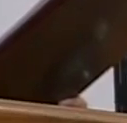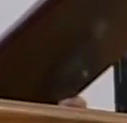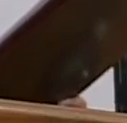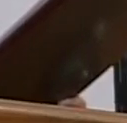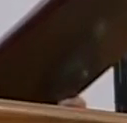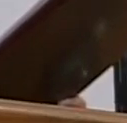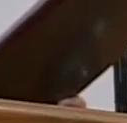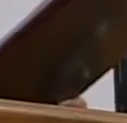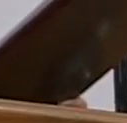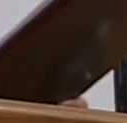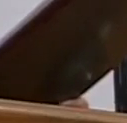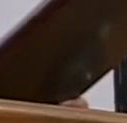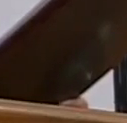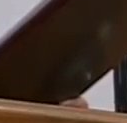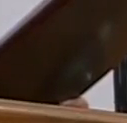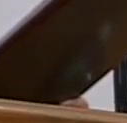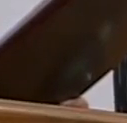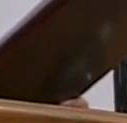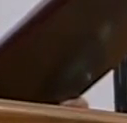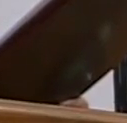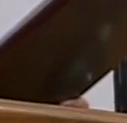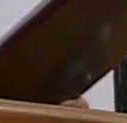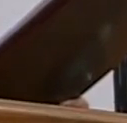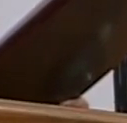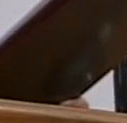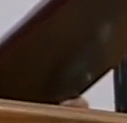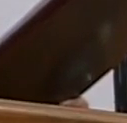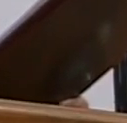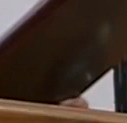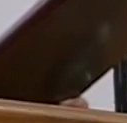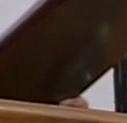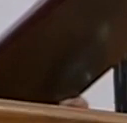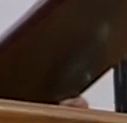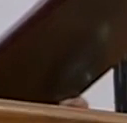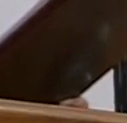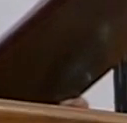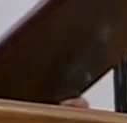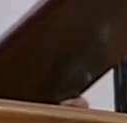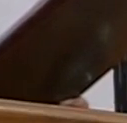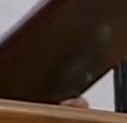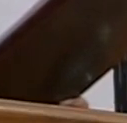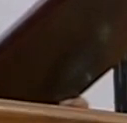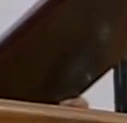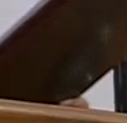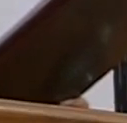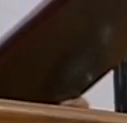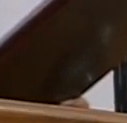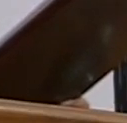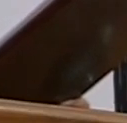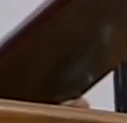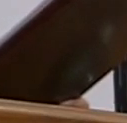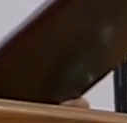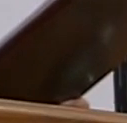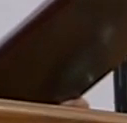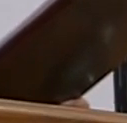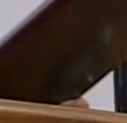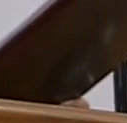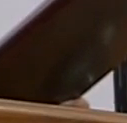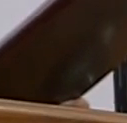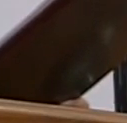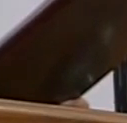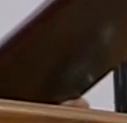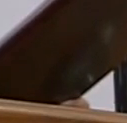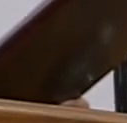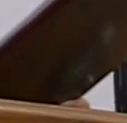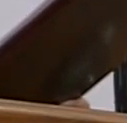el nacimiento hacia su humanización, donde prevalezca el respeto y las relaciones amorosas entre las madres,